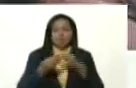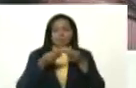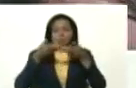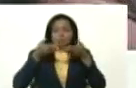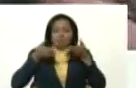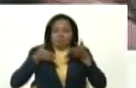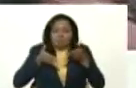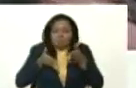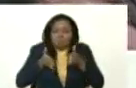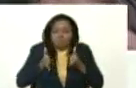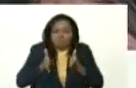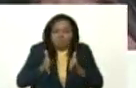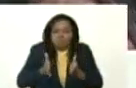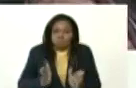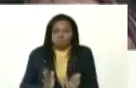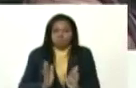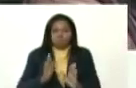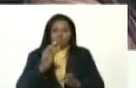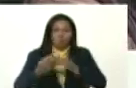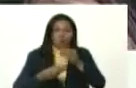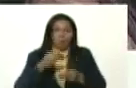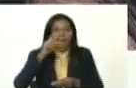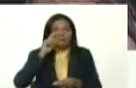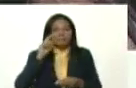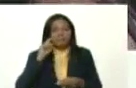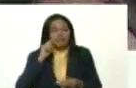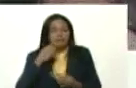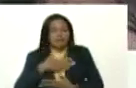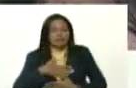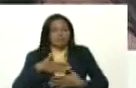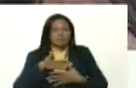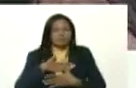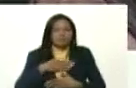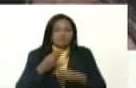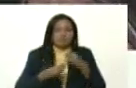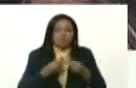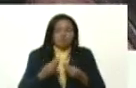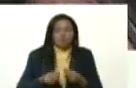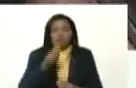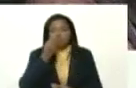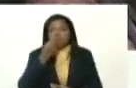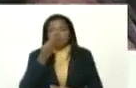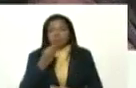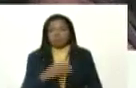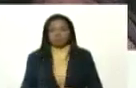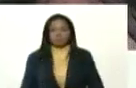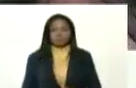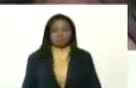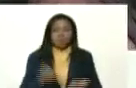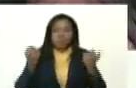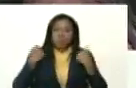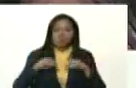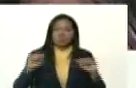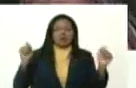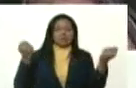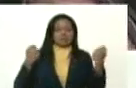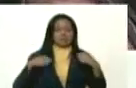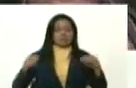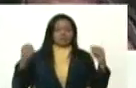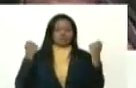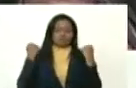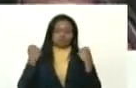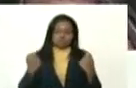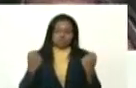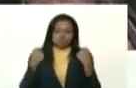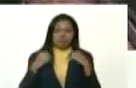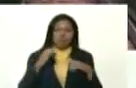cómo se lleva el embarazo, cómo tiene que ser nuestra alimentación, los ejercicios que debemos mantener para que nuestro bebé